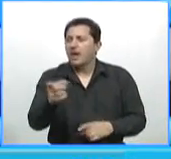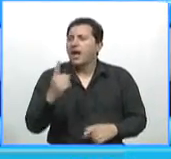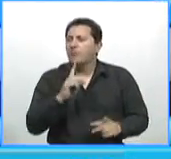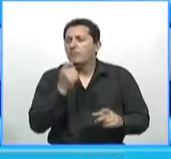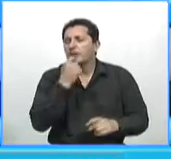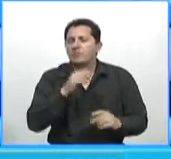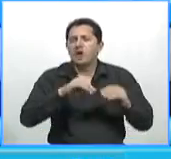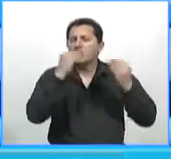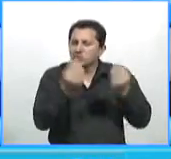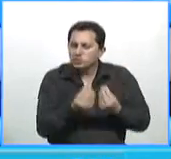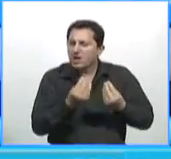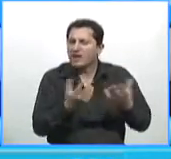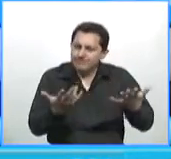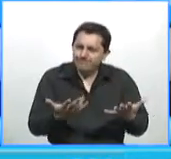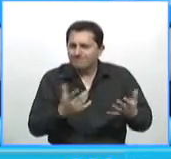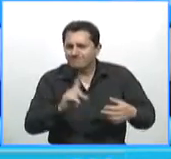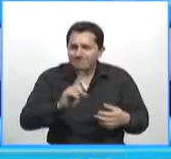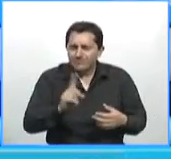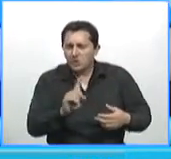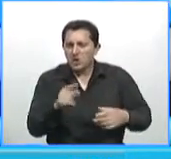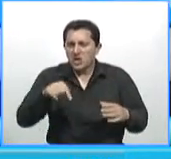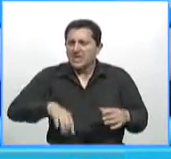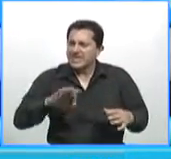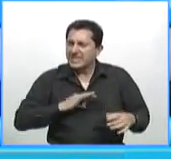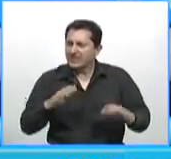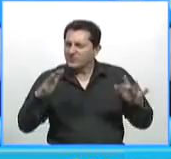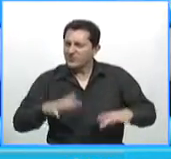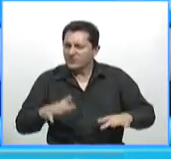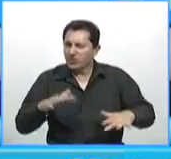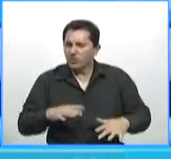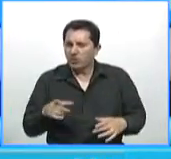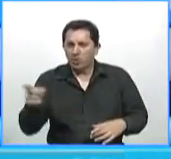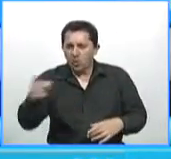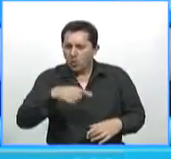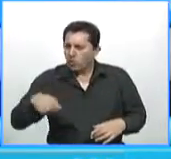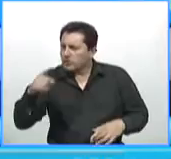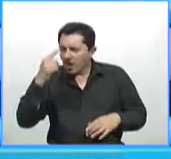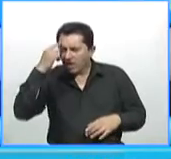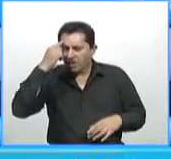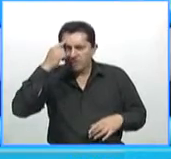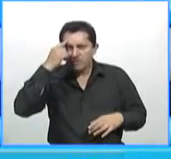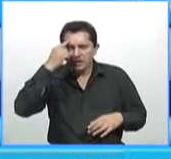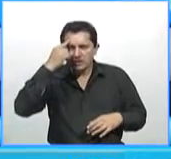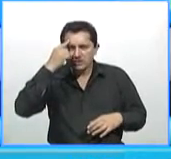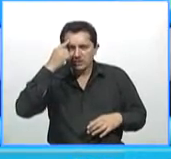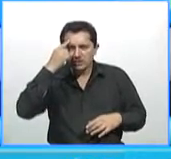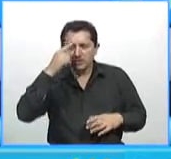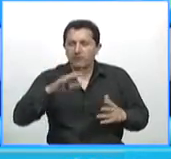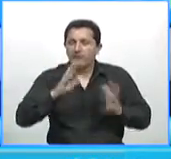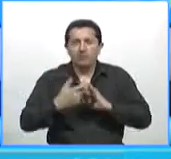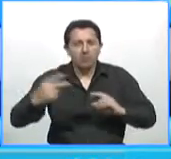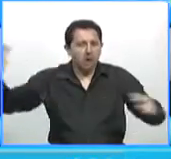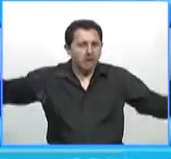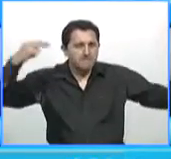daban quizás como esperaban y empezaban a pensar que no iba a ser el mejor año. Se venían un poquito los fantasmas de la mirada de los